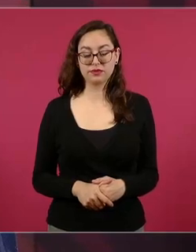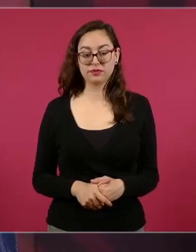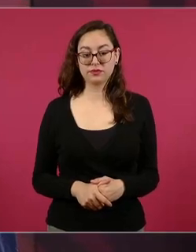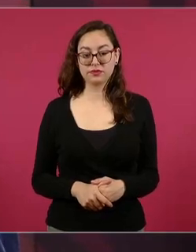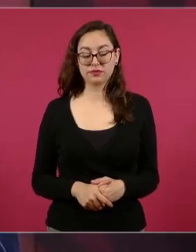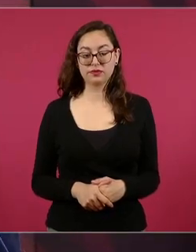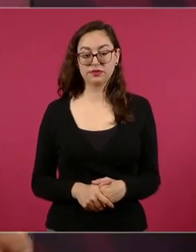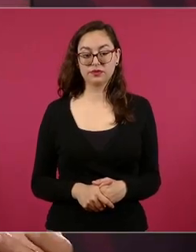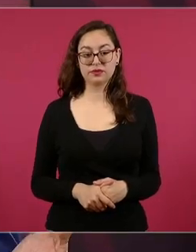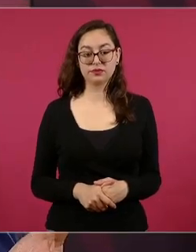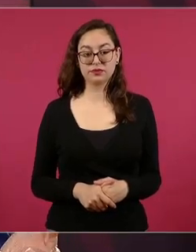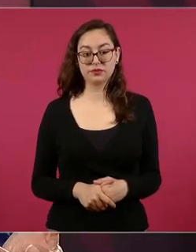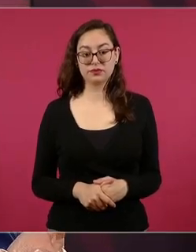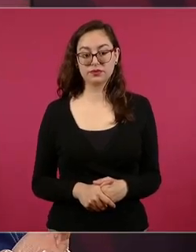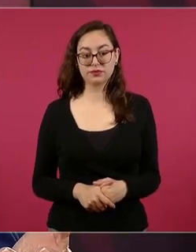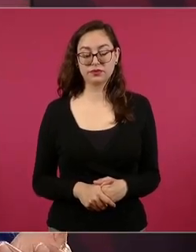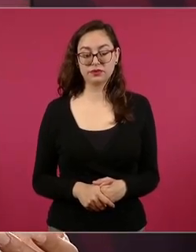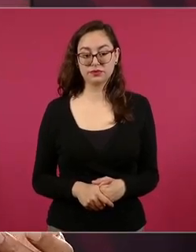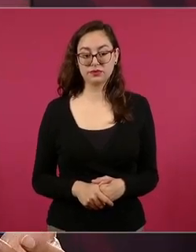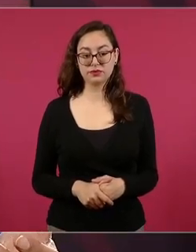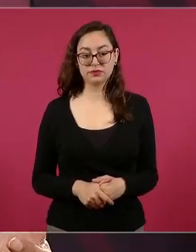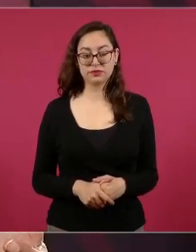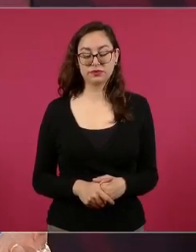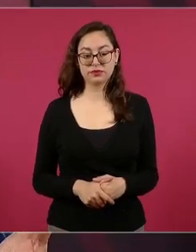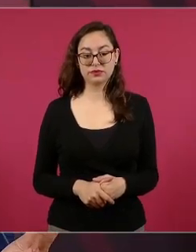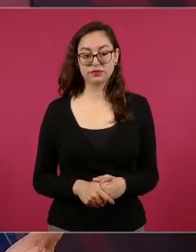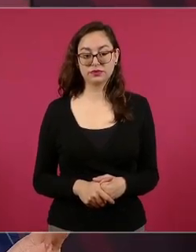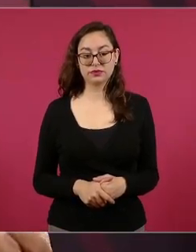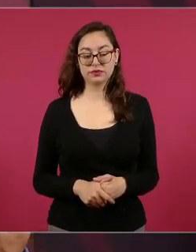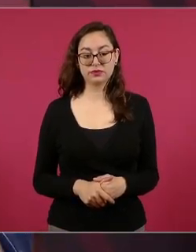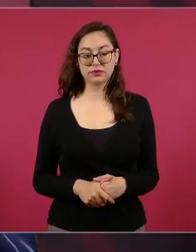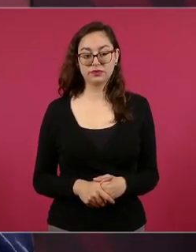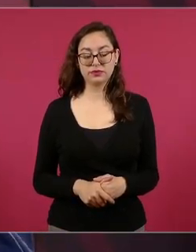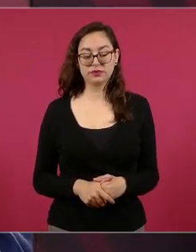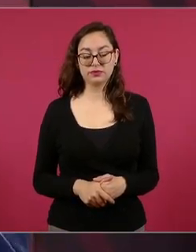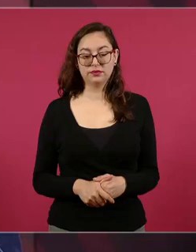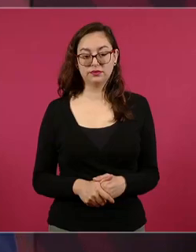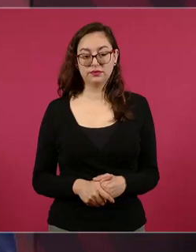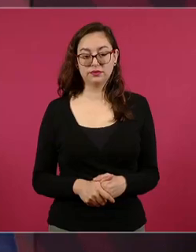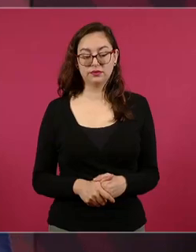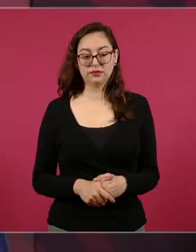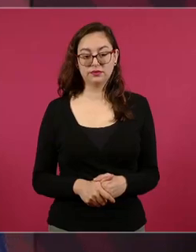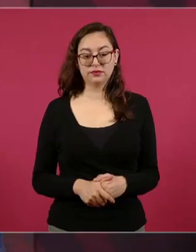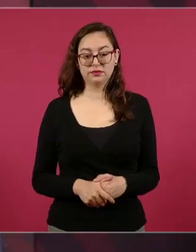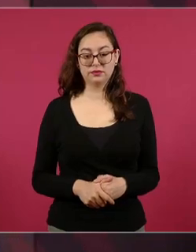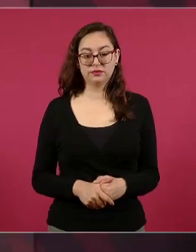pero por ejemplo, fíjense, hablando de pleitos, pero este sí,